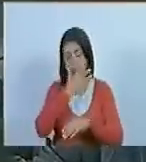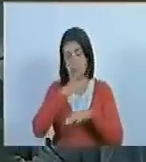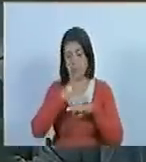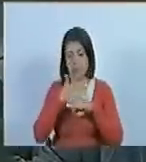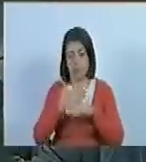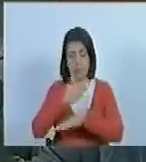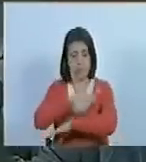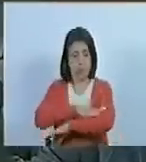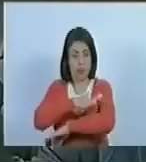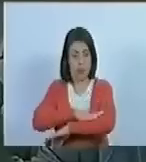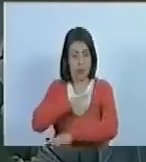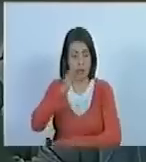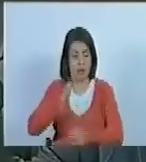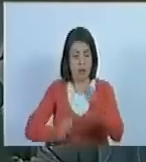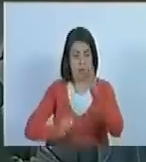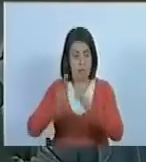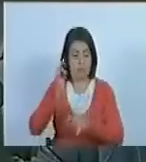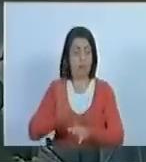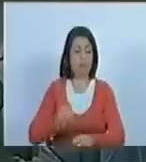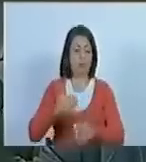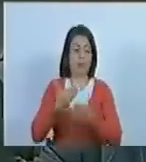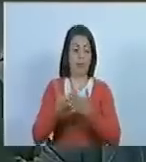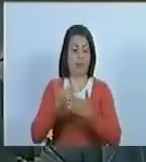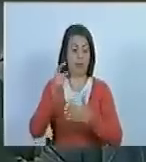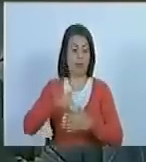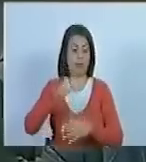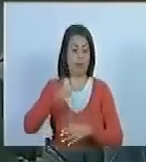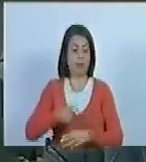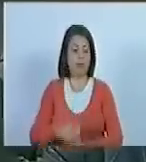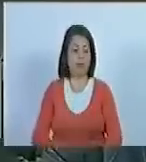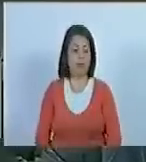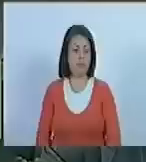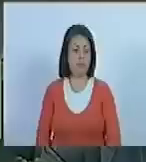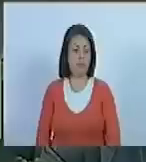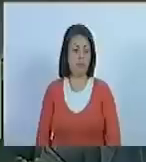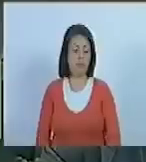la conducta del abogado hasta que lo necesitas.